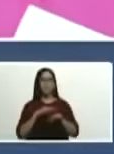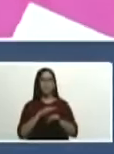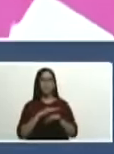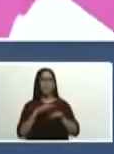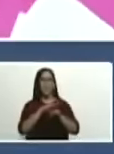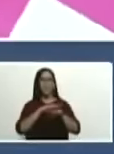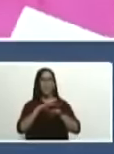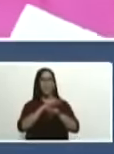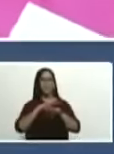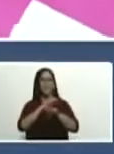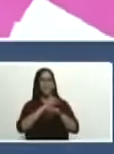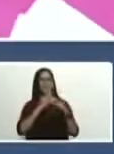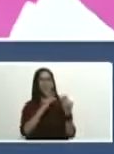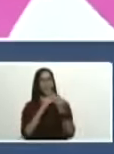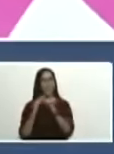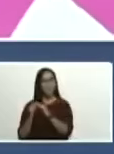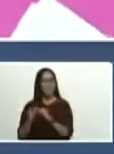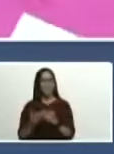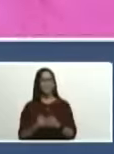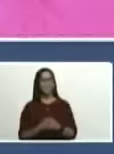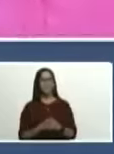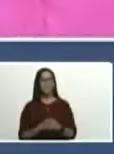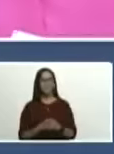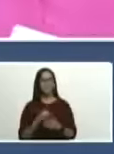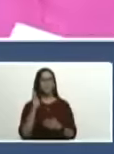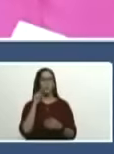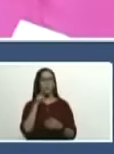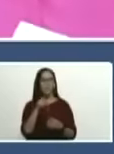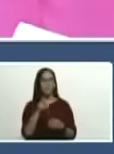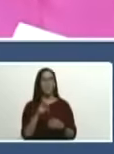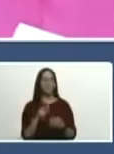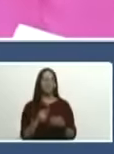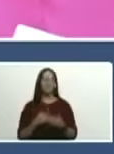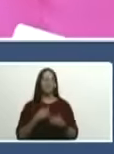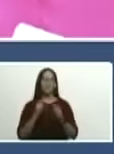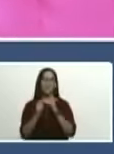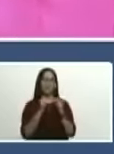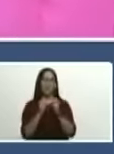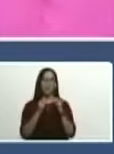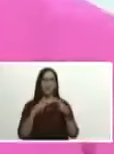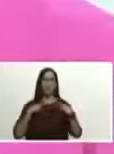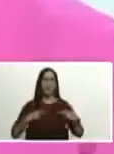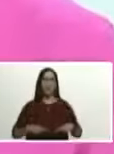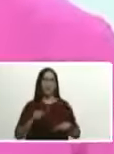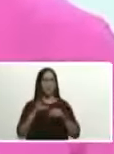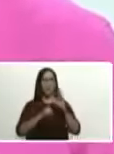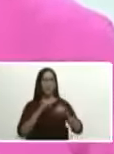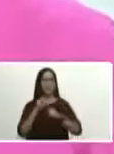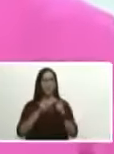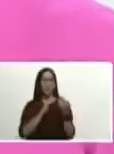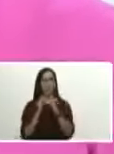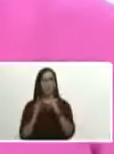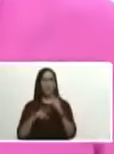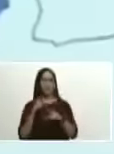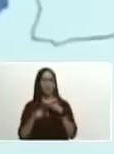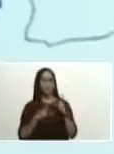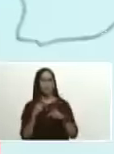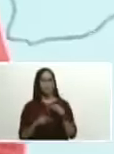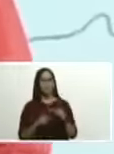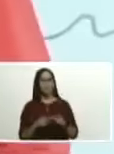apoya? El Ministerio de Comunas, si usted le transfiere los recursos y ellos están comprando todo lo que la comuna va